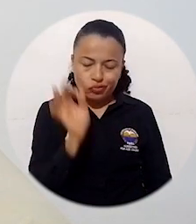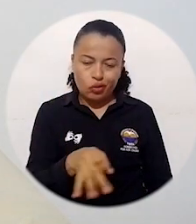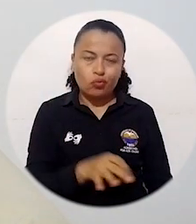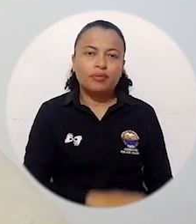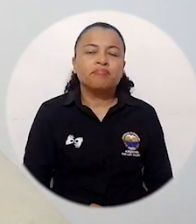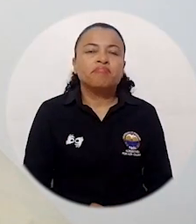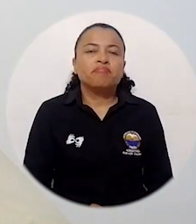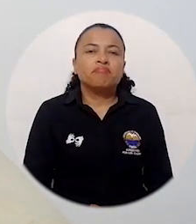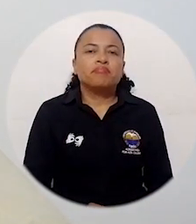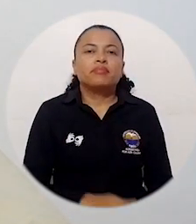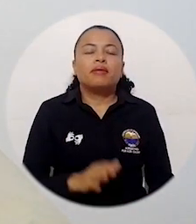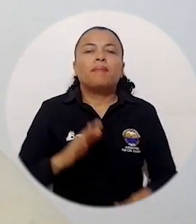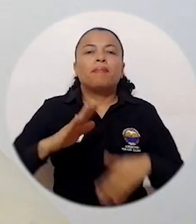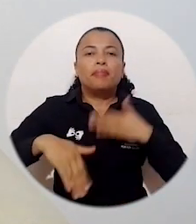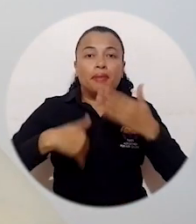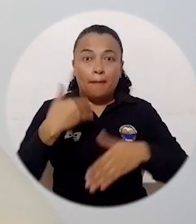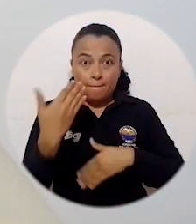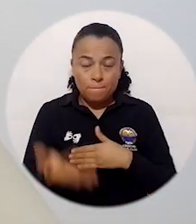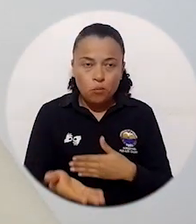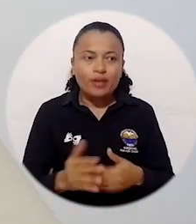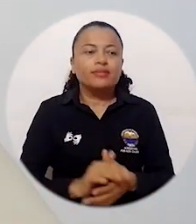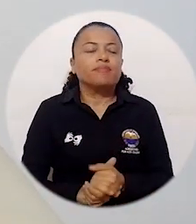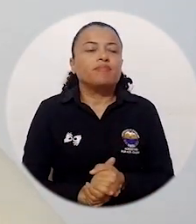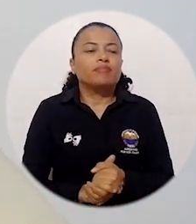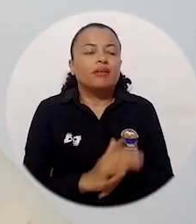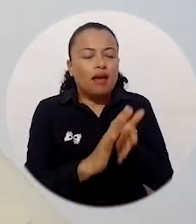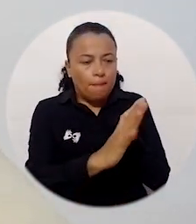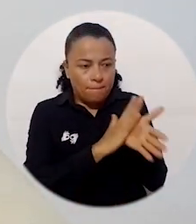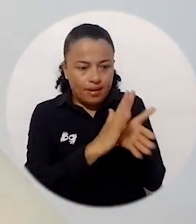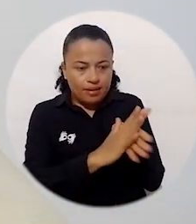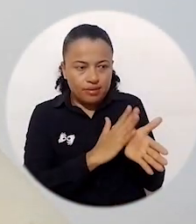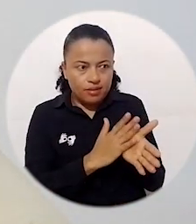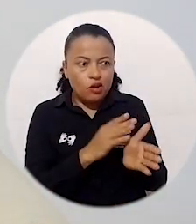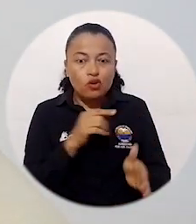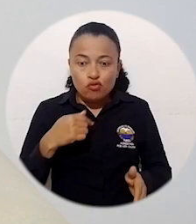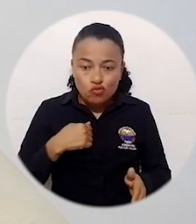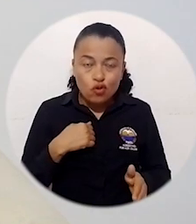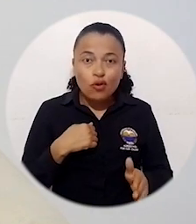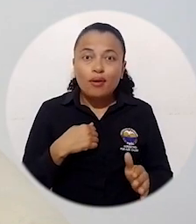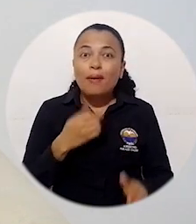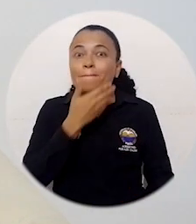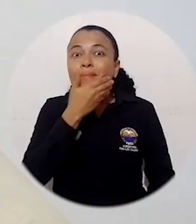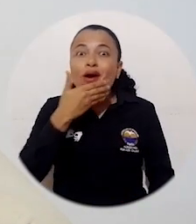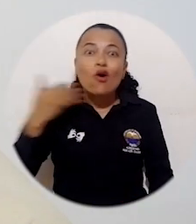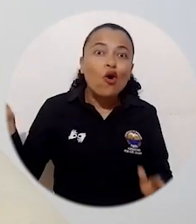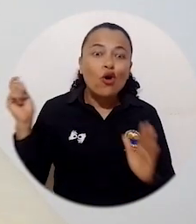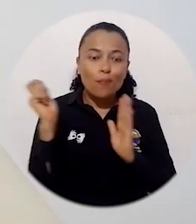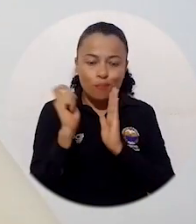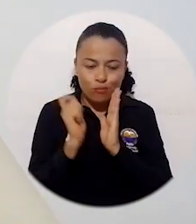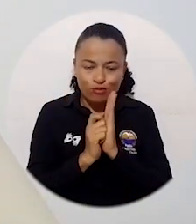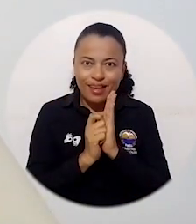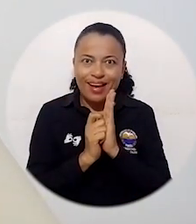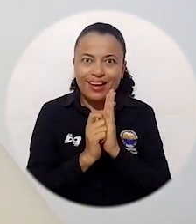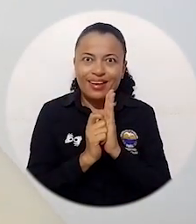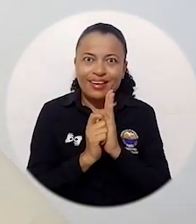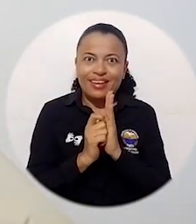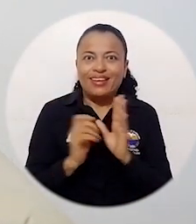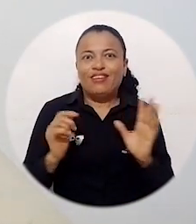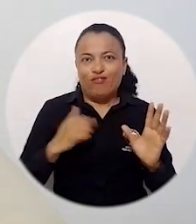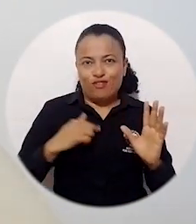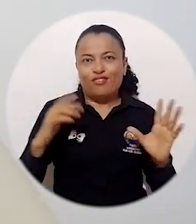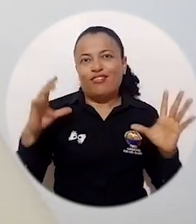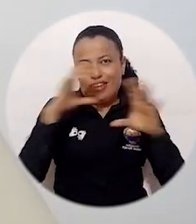prueba yo dije no ya yo quedé con un puntaje bajo pero cuando a mí me dicen no quedaste como el mejor puntaje